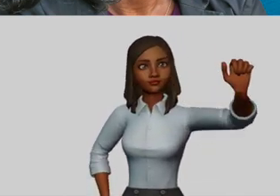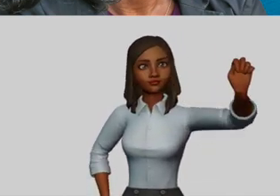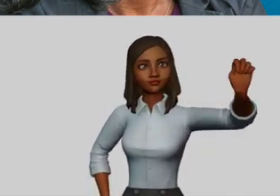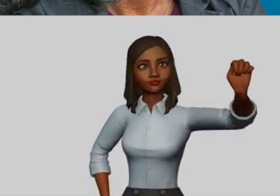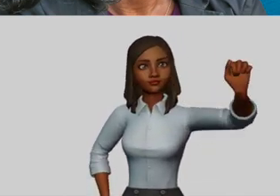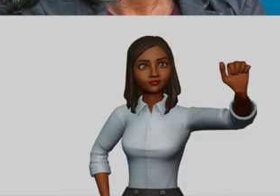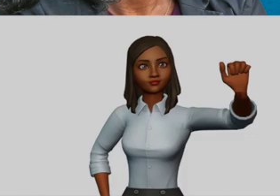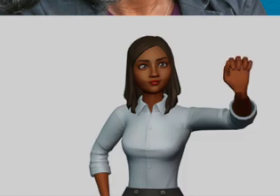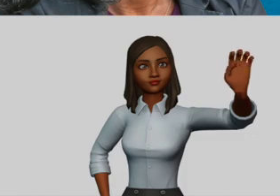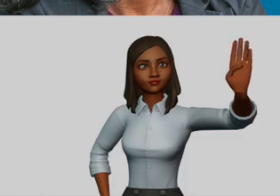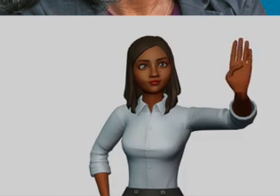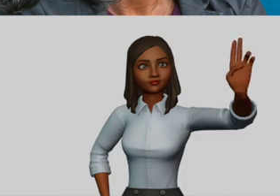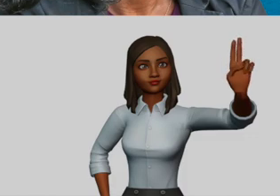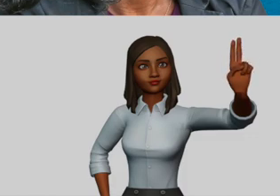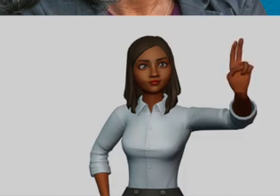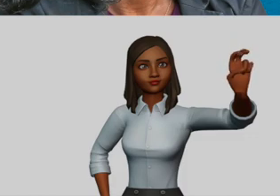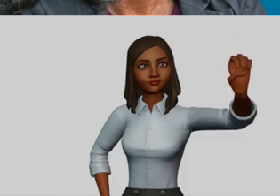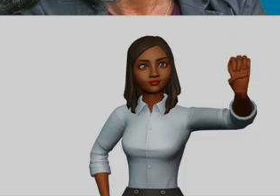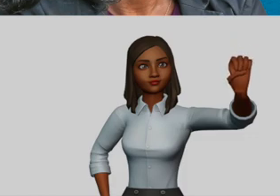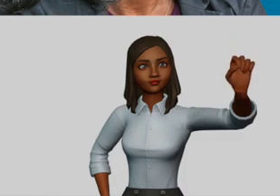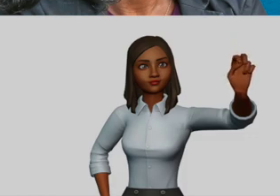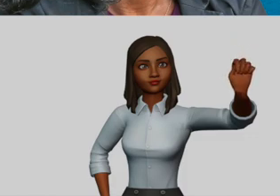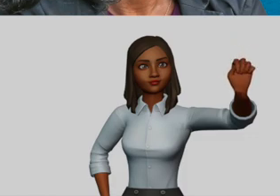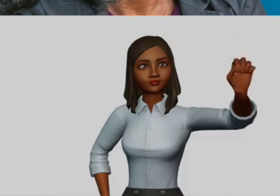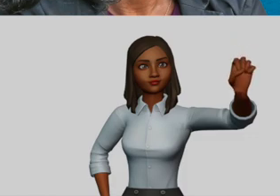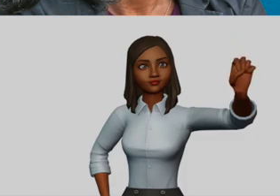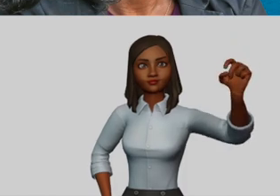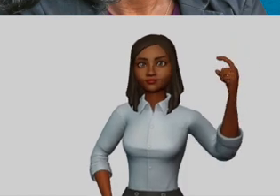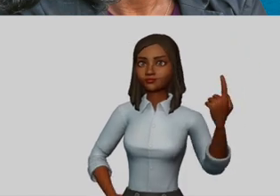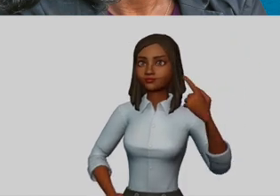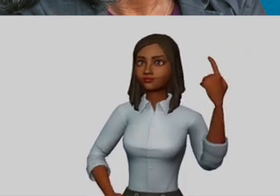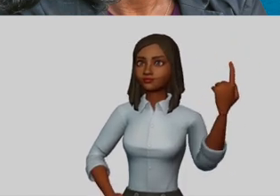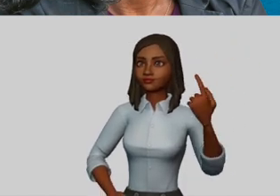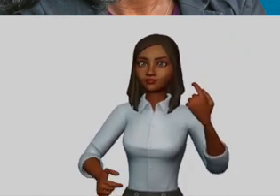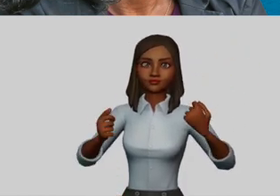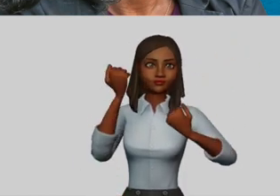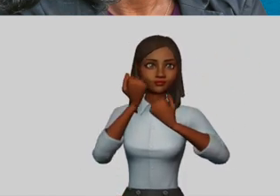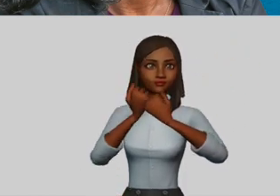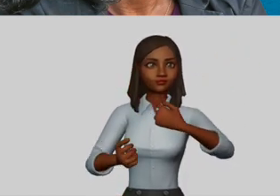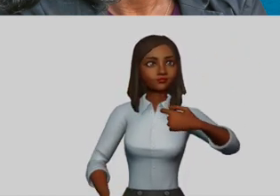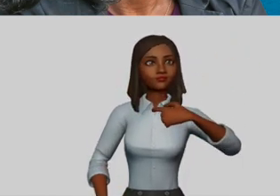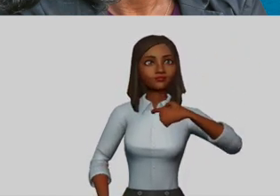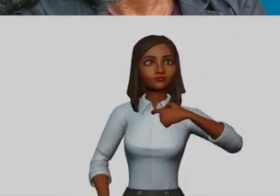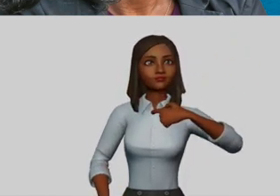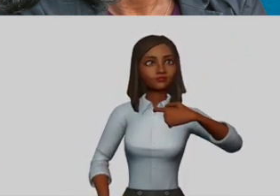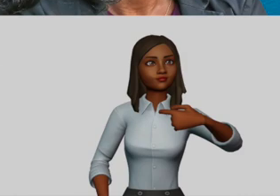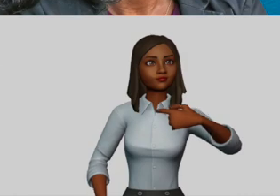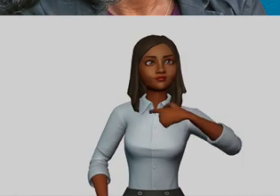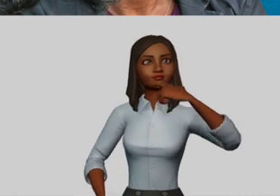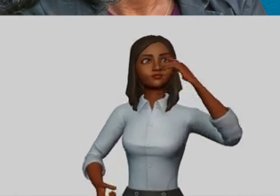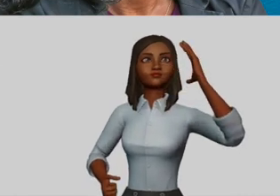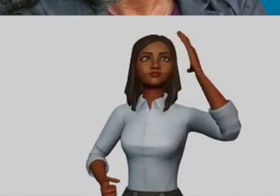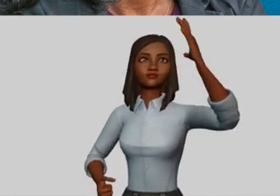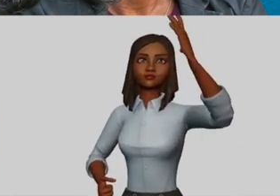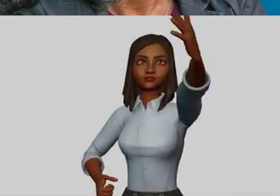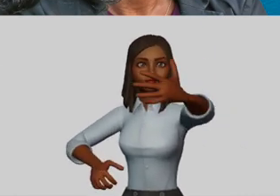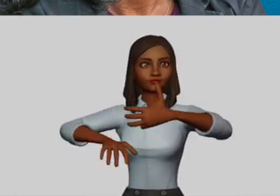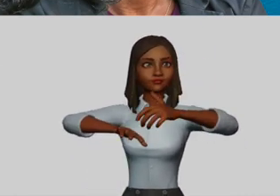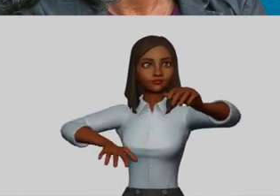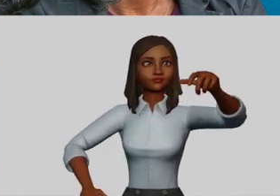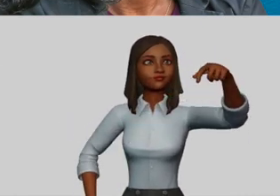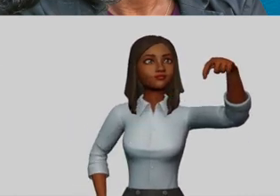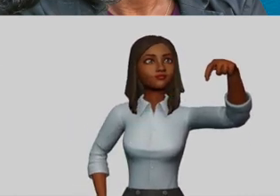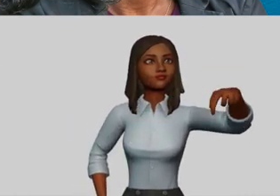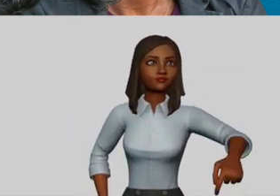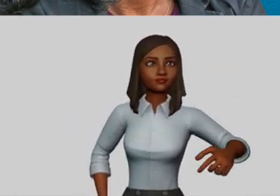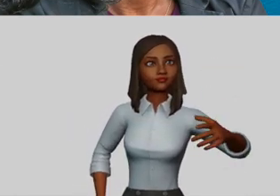¿verdad? Uh-huh. Entonces, ellos también entienden que puedo ir a hacer mi maestría en negocios, que puedo ir, que hay muchas posibilidades